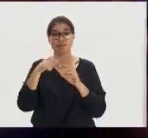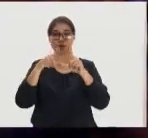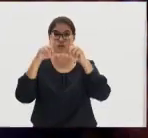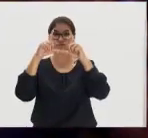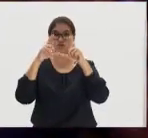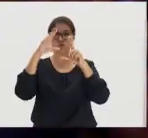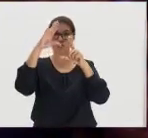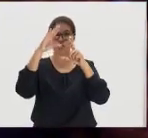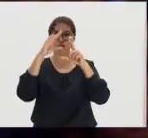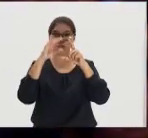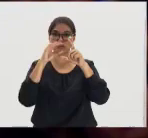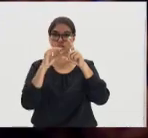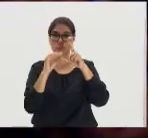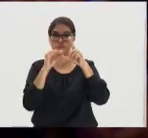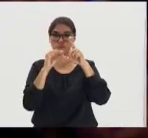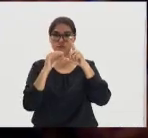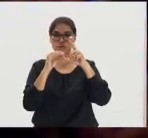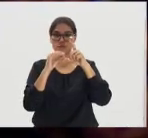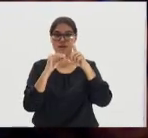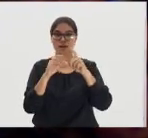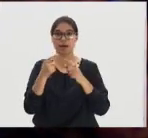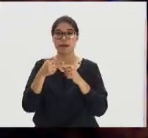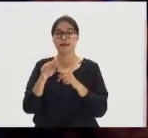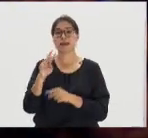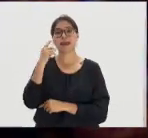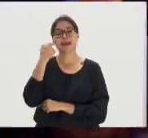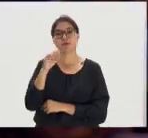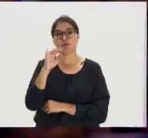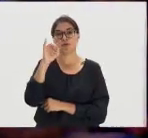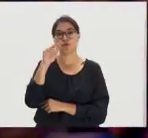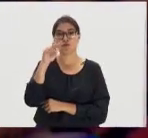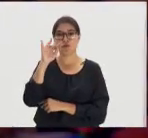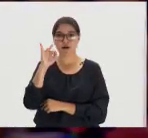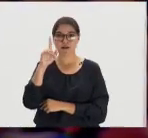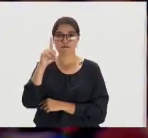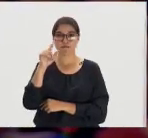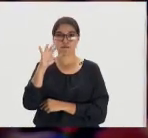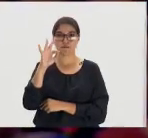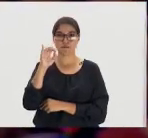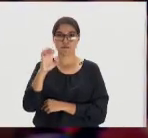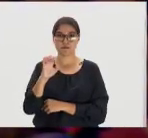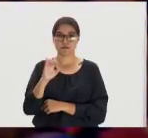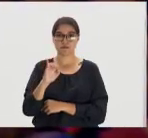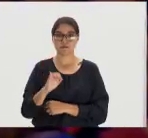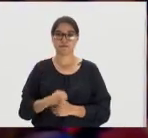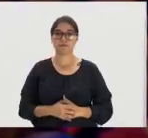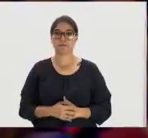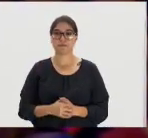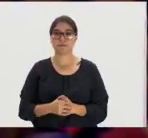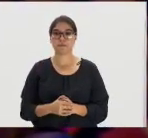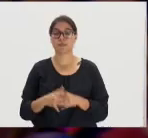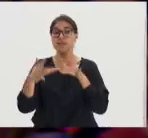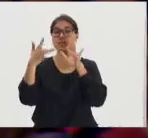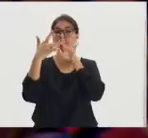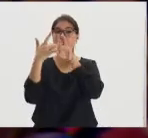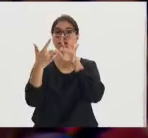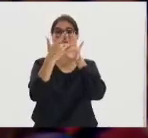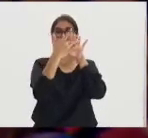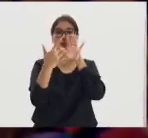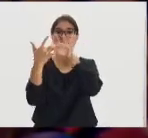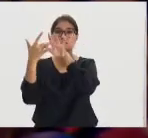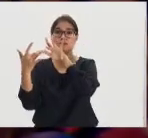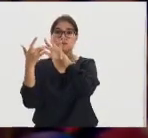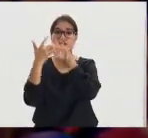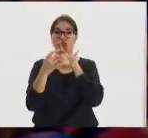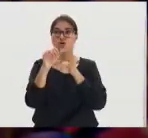Wi-Fi de su casa, pero se viene de su casa para acá y no apagó el Wi-Fi suyo. Entonces, aquí anda buscando, conecta con uno, conecta con otro. Quiere escribir, pum, le sale Wi-Fi aquí.